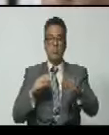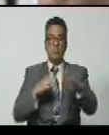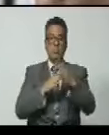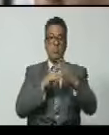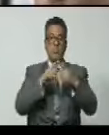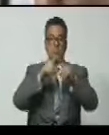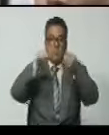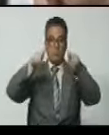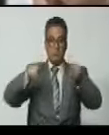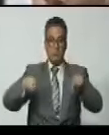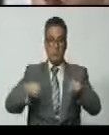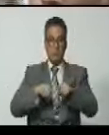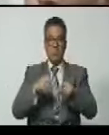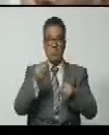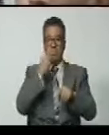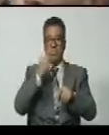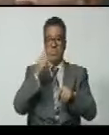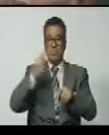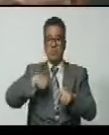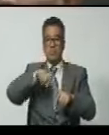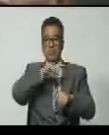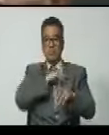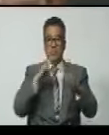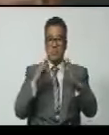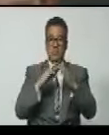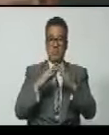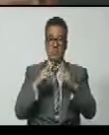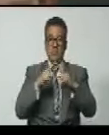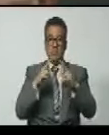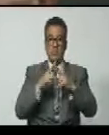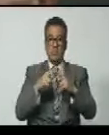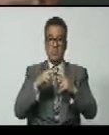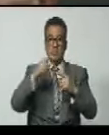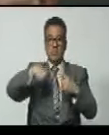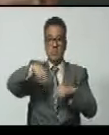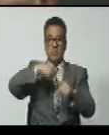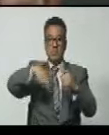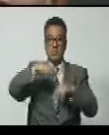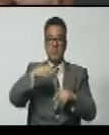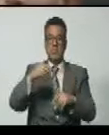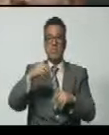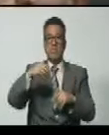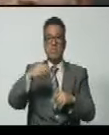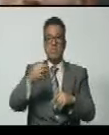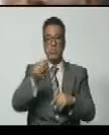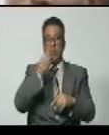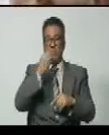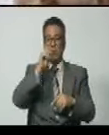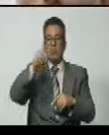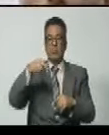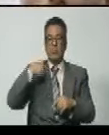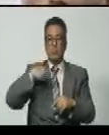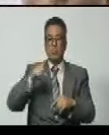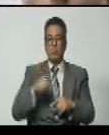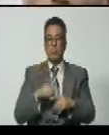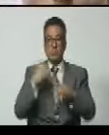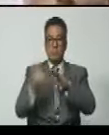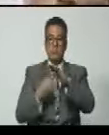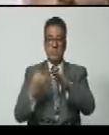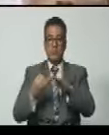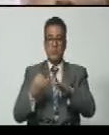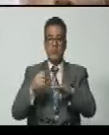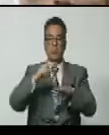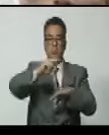del triángulo de la alimentación, por lo que nosotros conocemos ahora el trompo de los alimentos. Eso se lo debemos también al Instituto Nacional